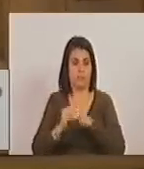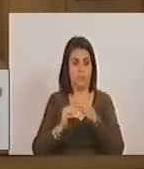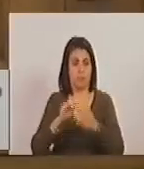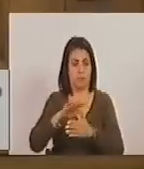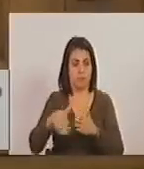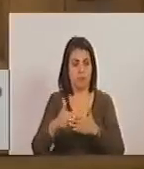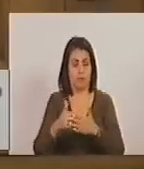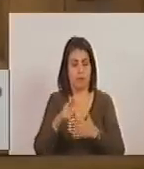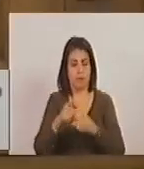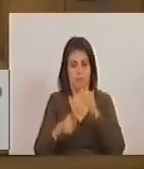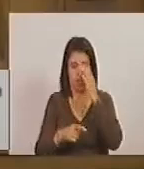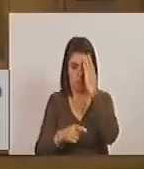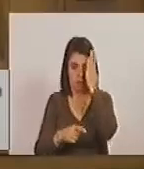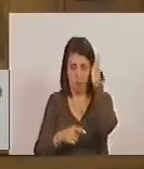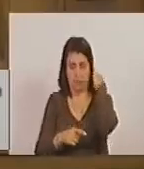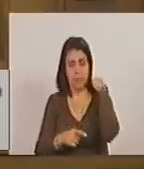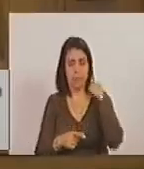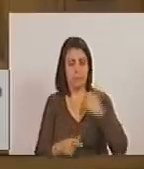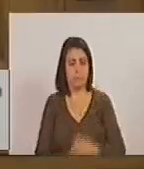Chávez.